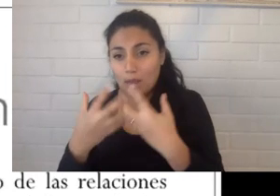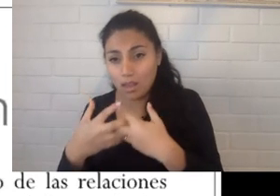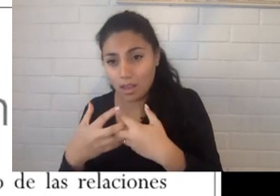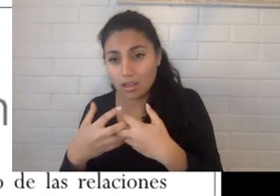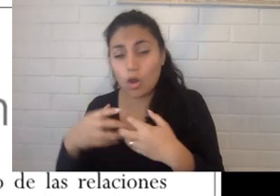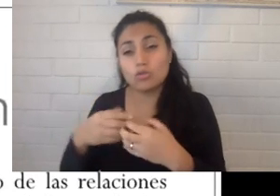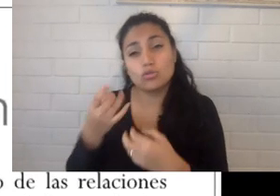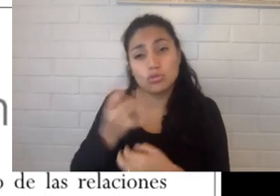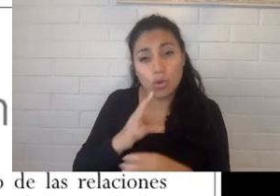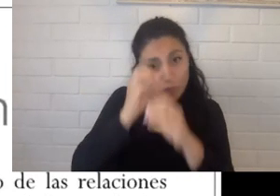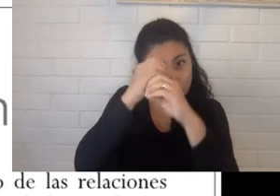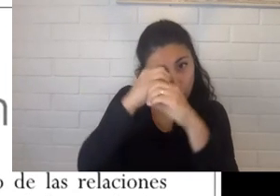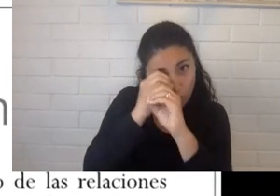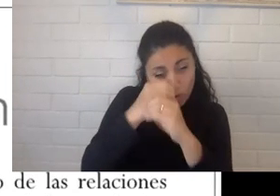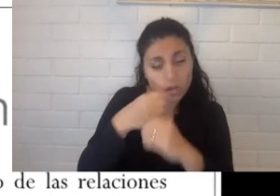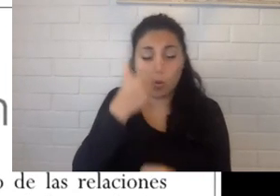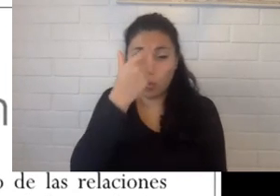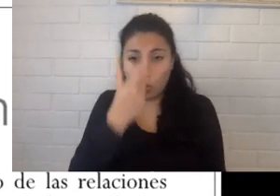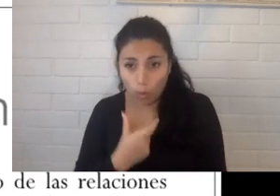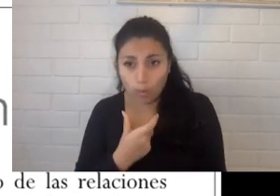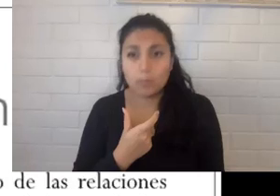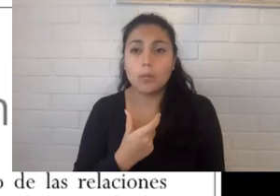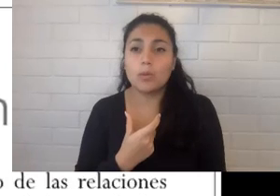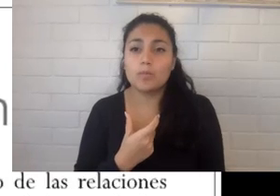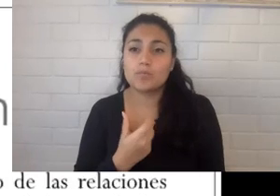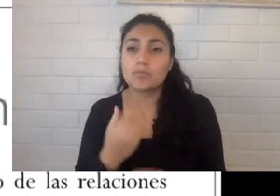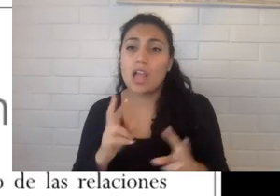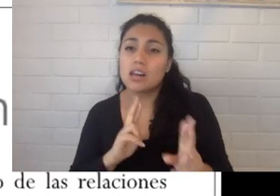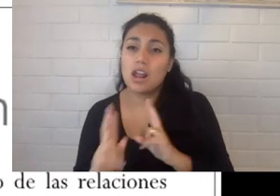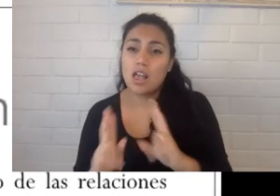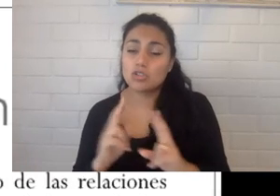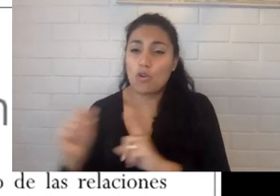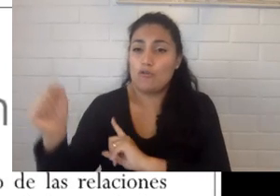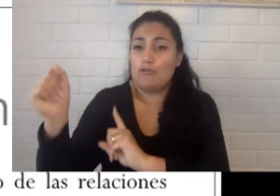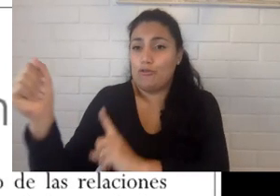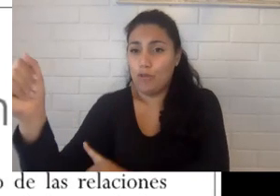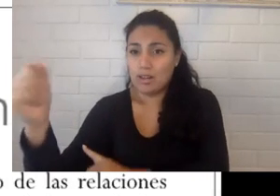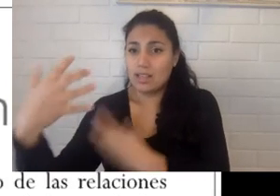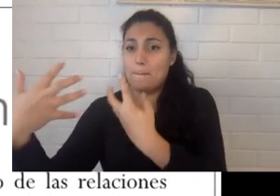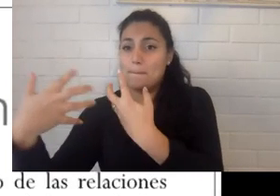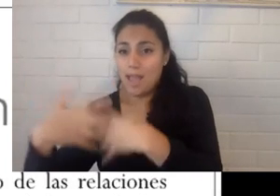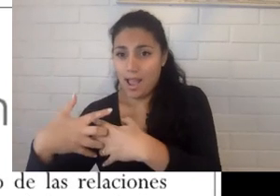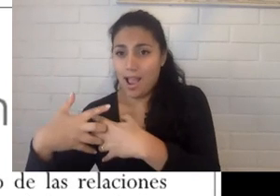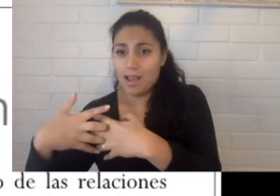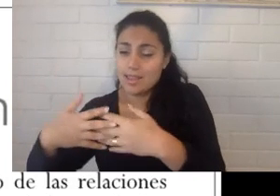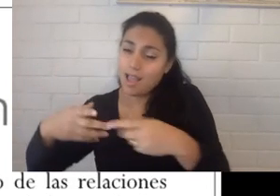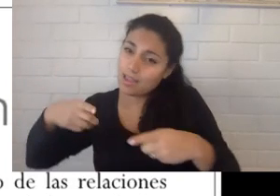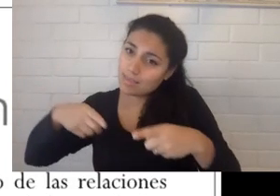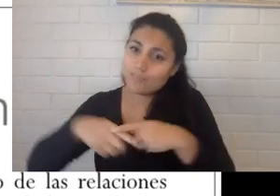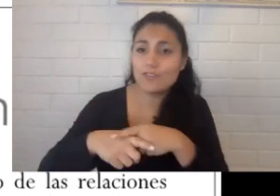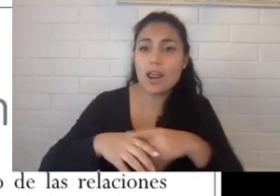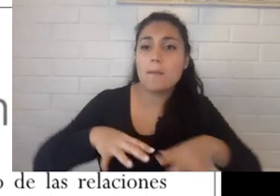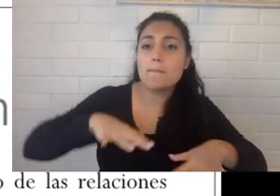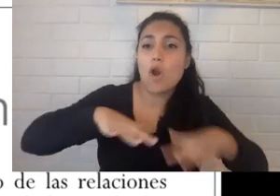algo biológico, que es del cuerpo y que tiene relación con las fuerzas de la mecánica y que interfieren en el